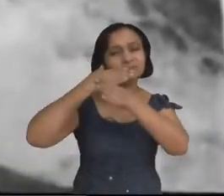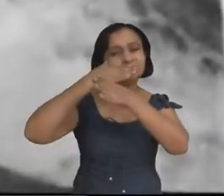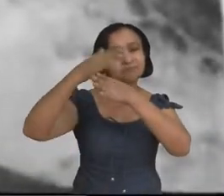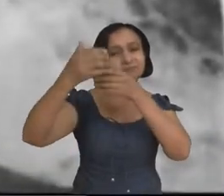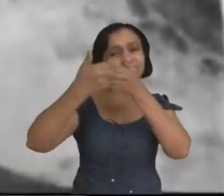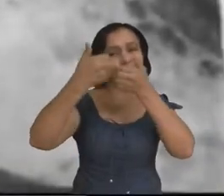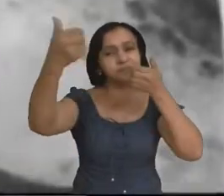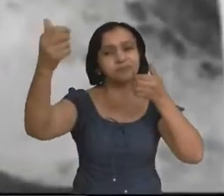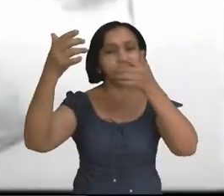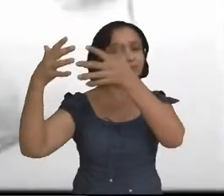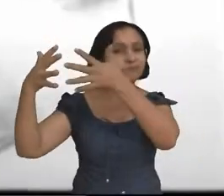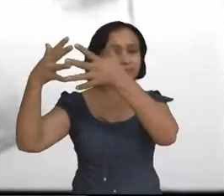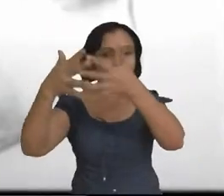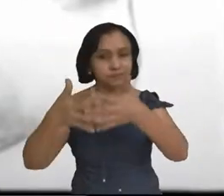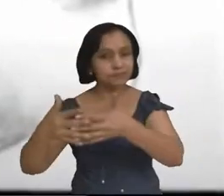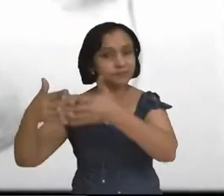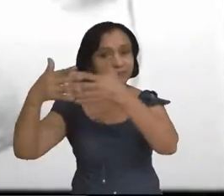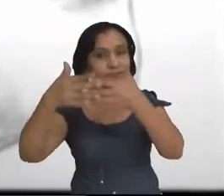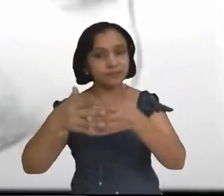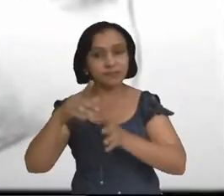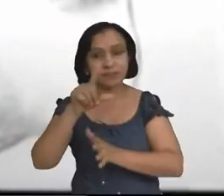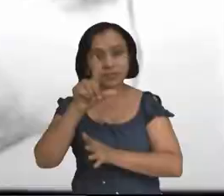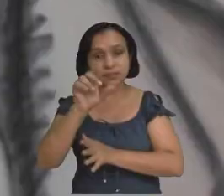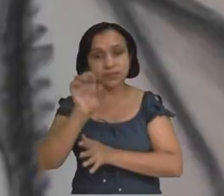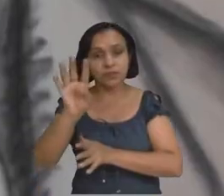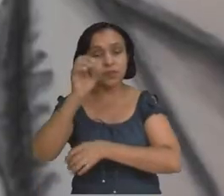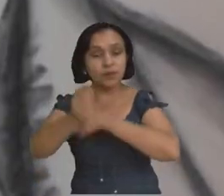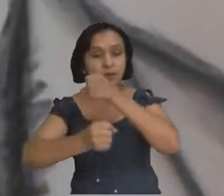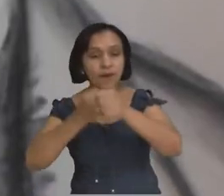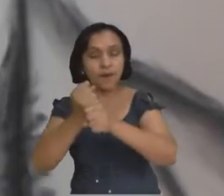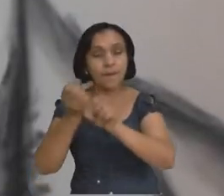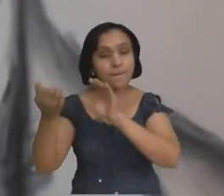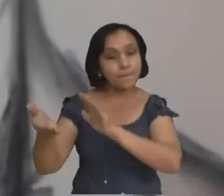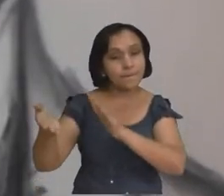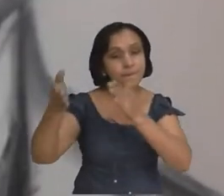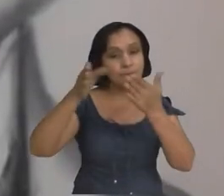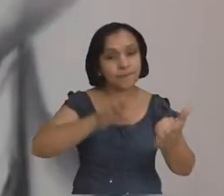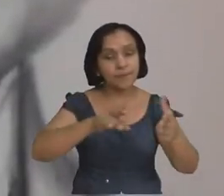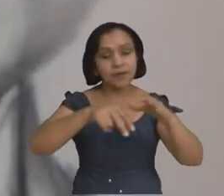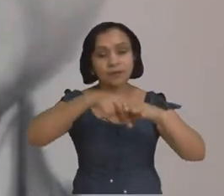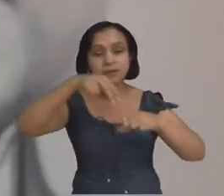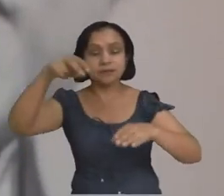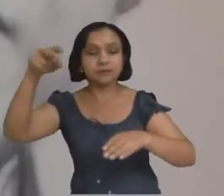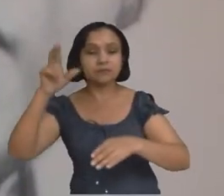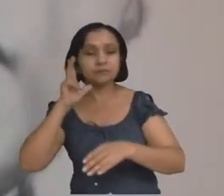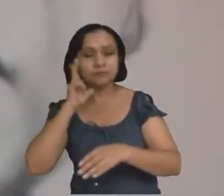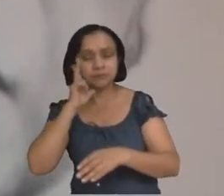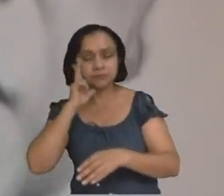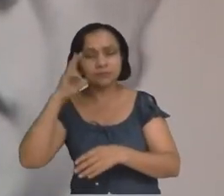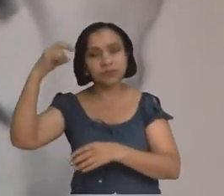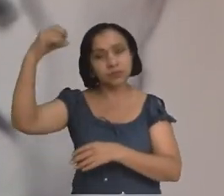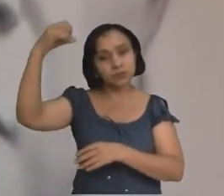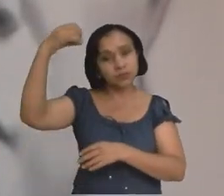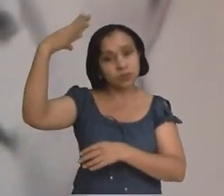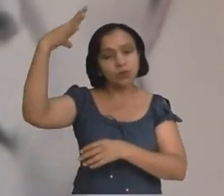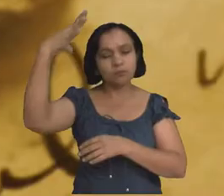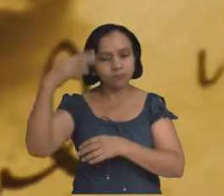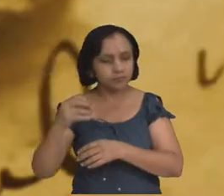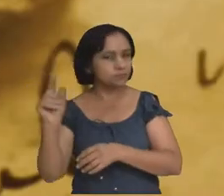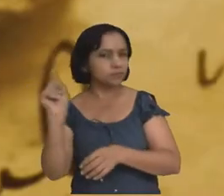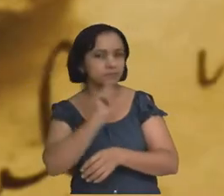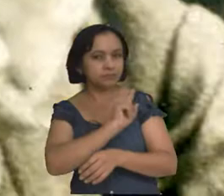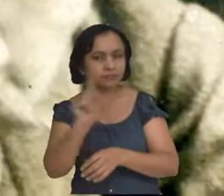intervencionismo imperial. A 104 años de su paso a la inmortalidad, aquí nos alumbra un sol que no